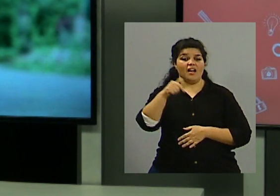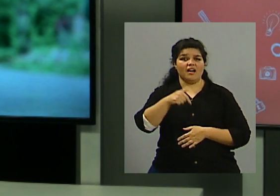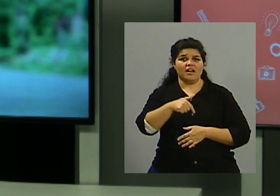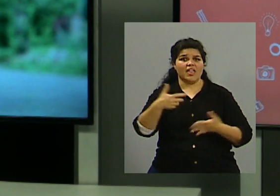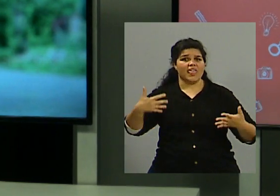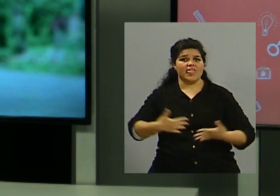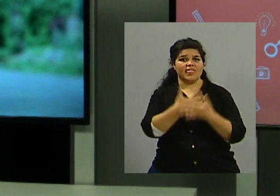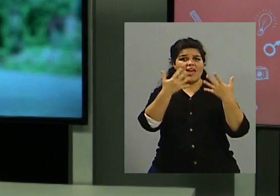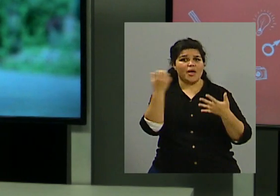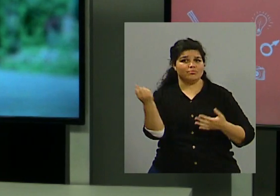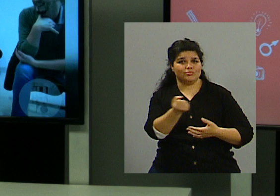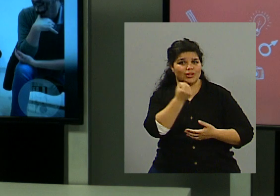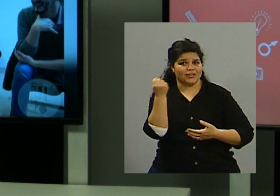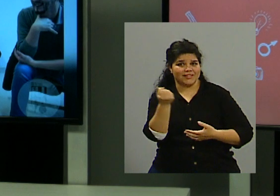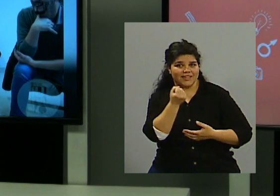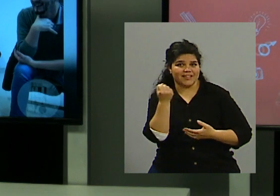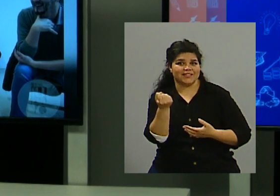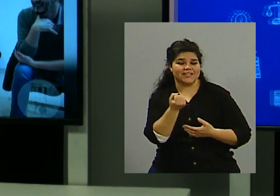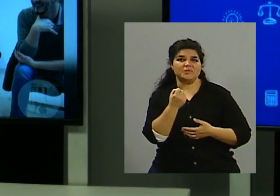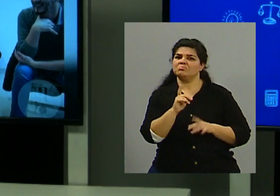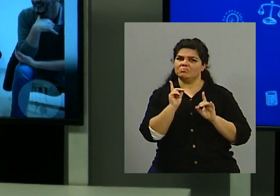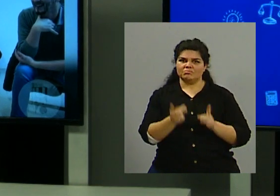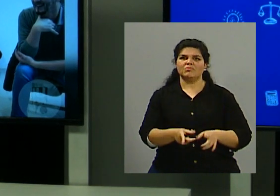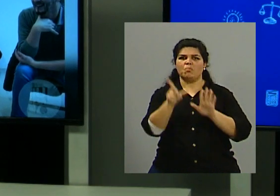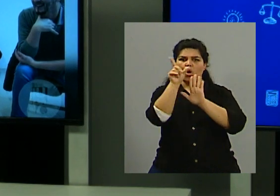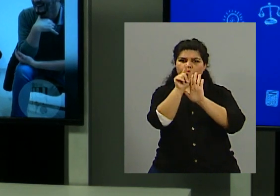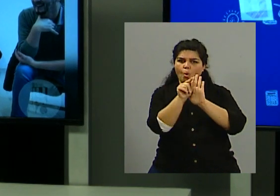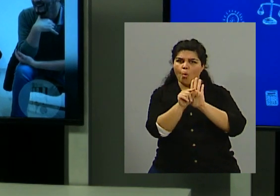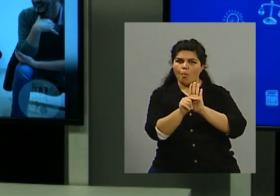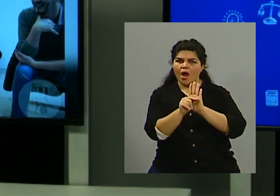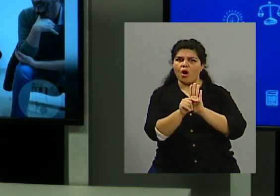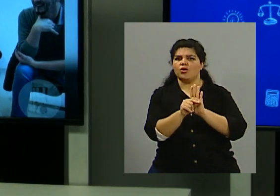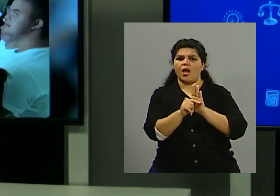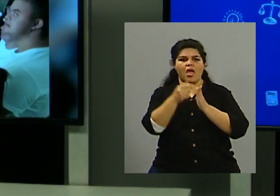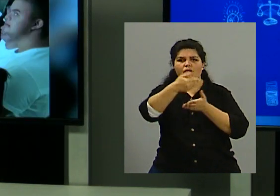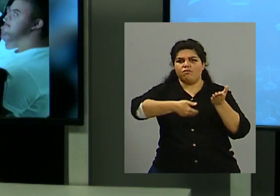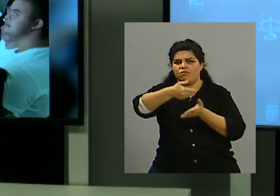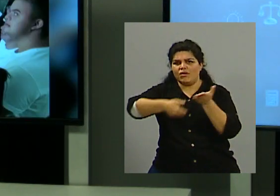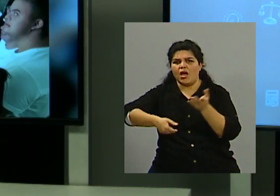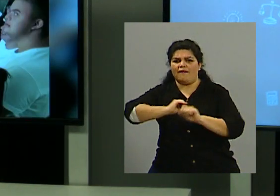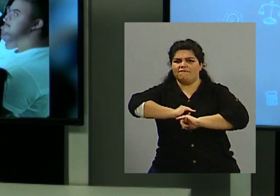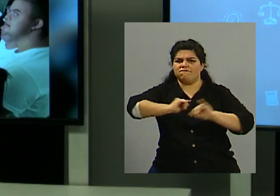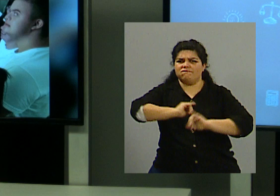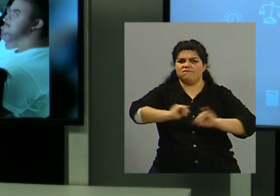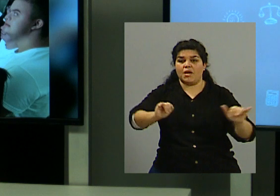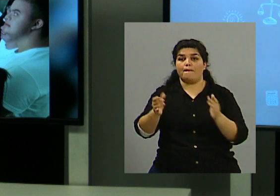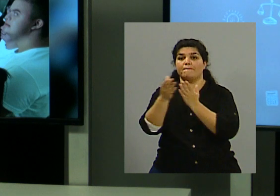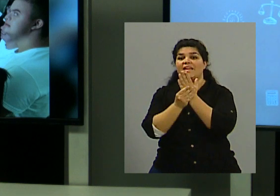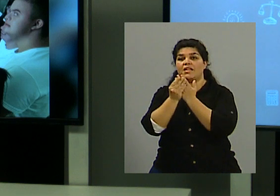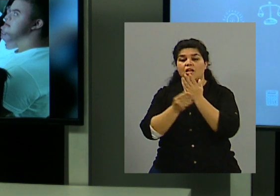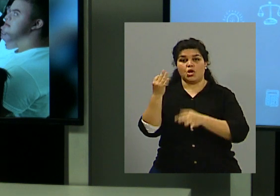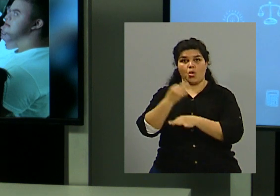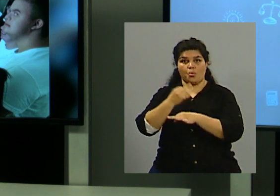importante, sobre todo por estos números que dan a conocer también desde a nivel nacional, desde el Ministerio de